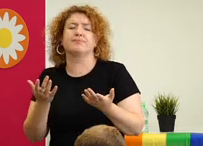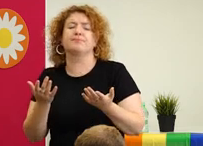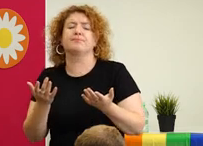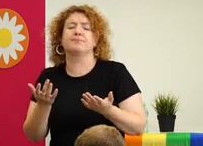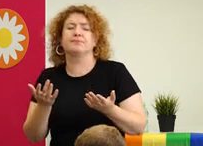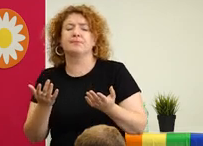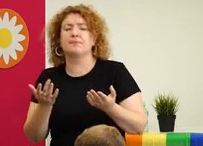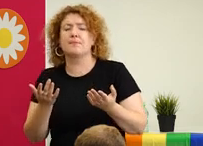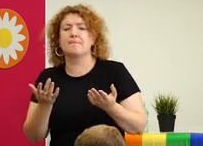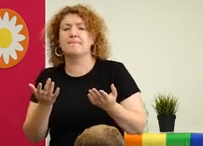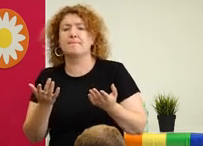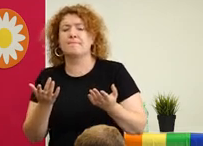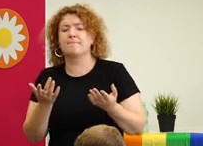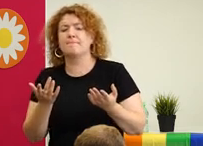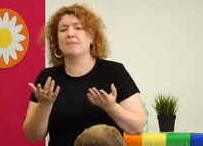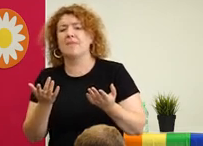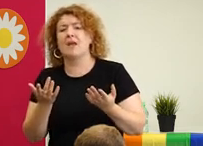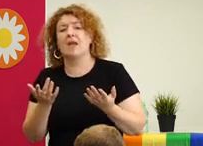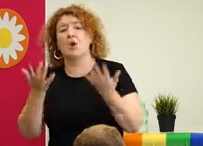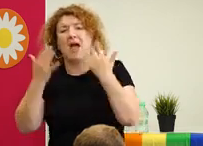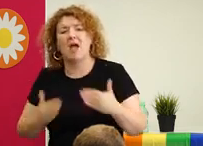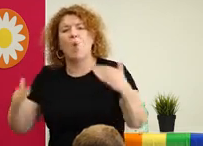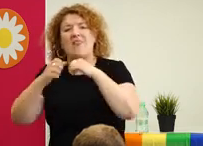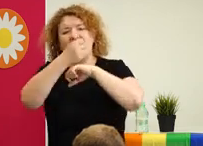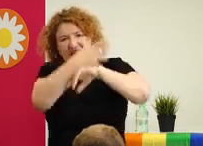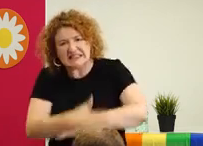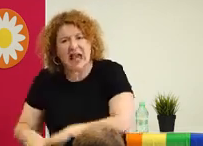que nos habla también de una igualdad transversal,